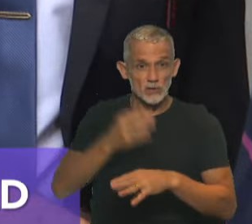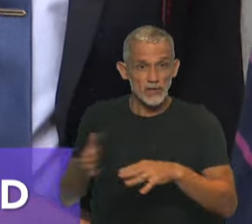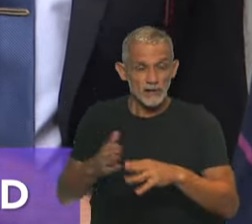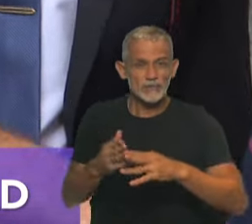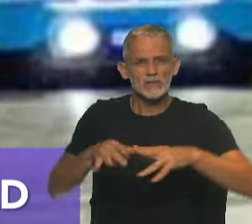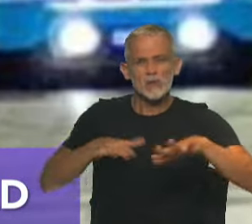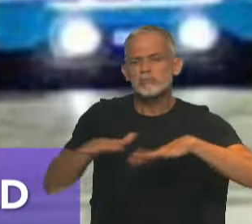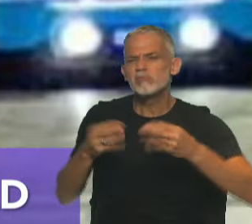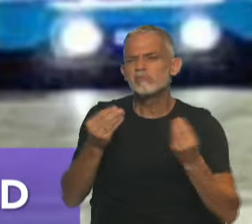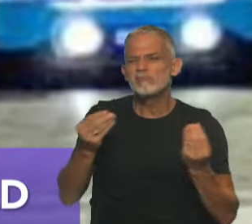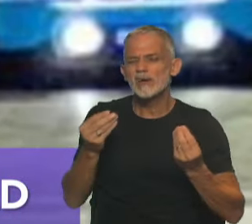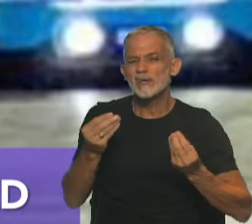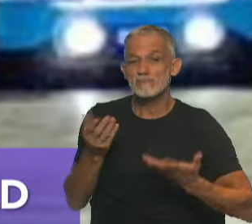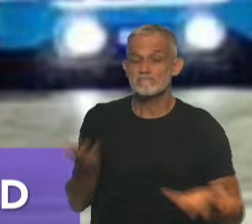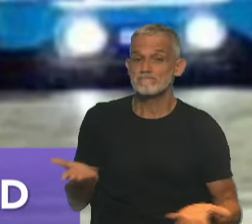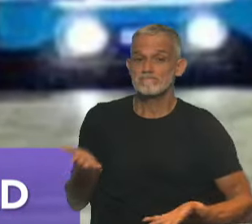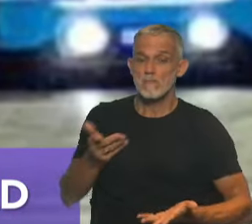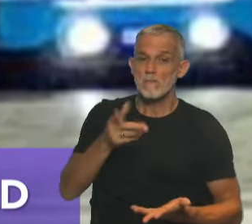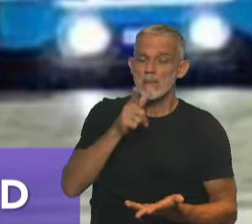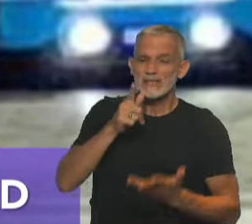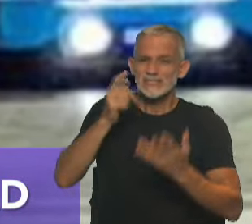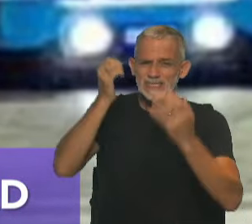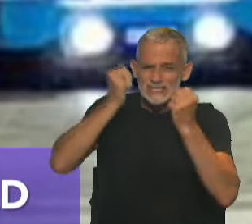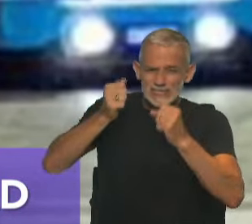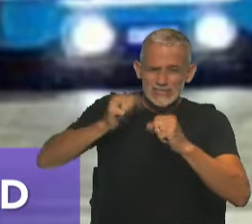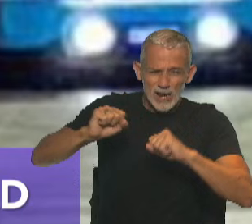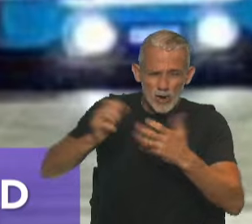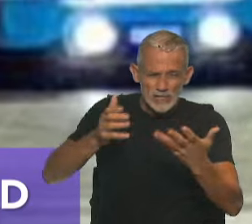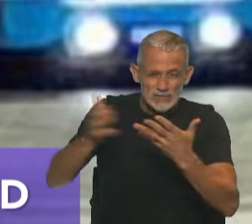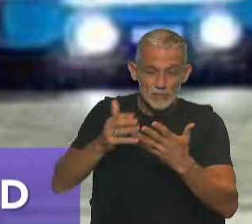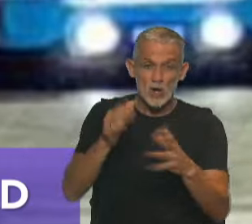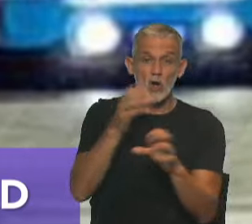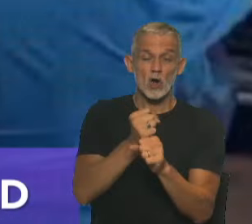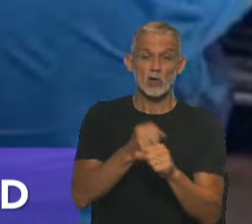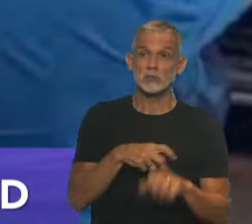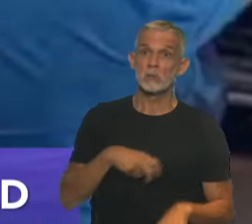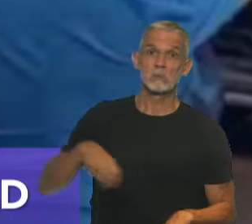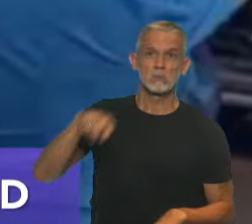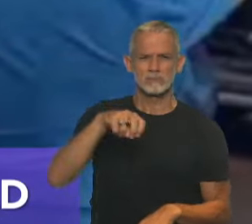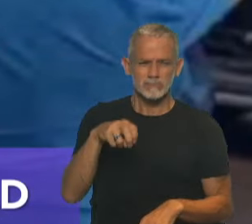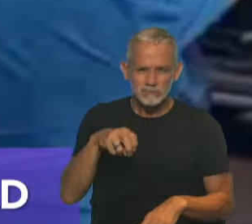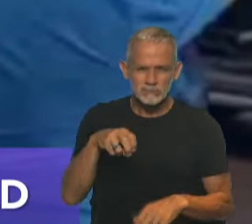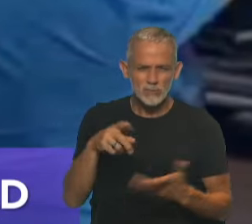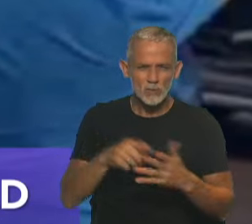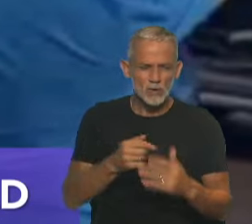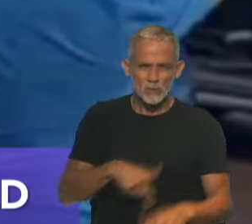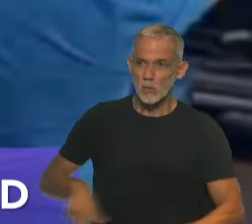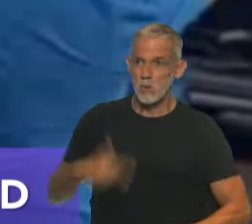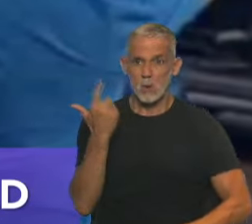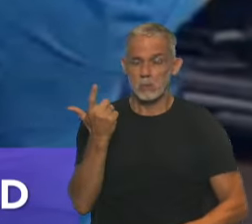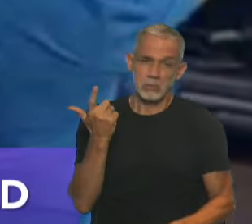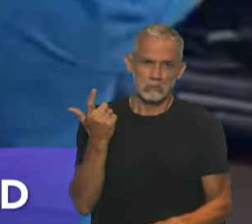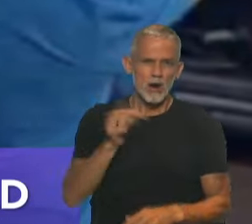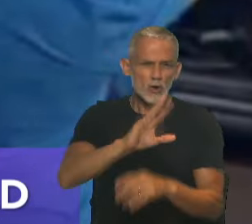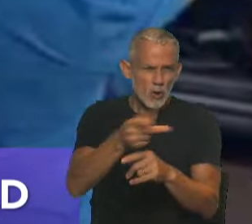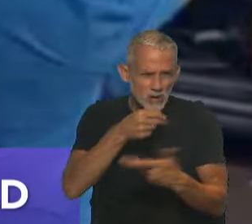acciones de tipo terrorista salir de un colectivo de atrás de un colectivo agarrar una pistola sin ningún fin